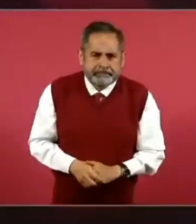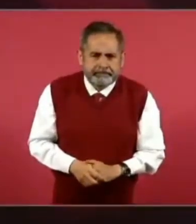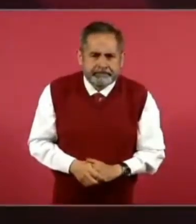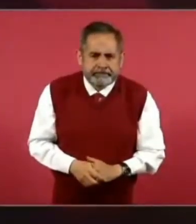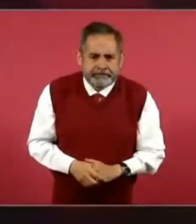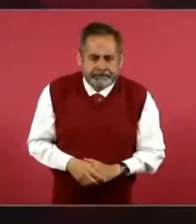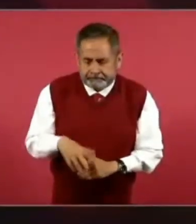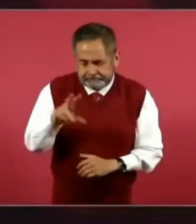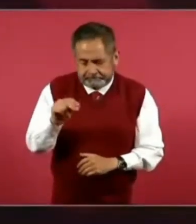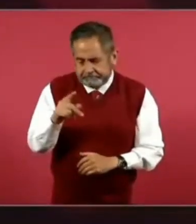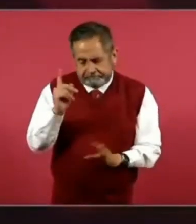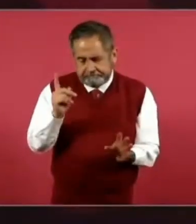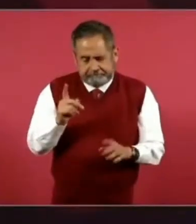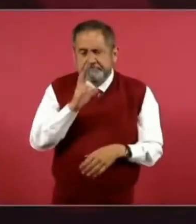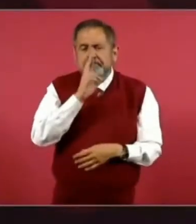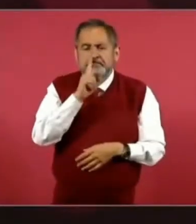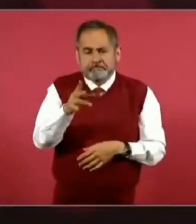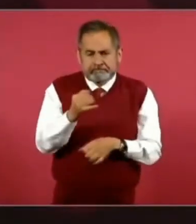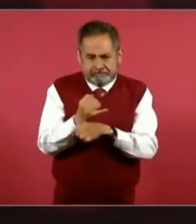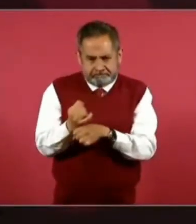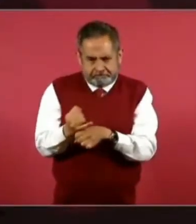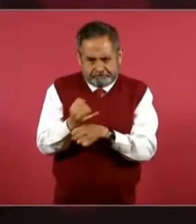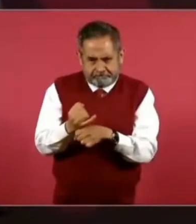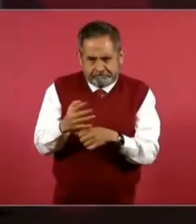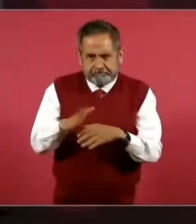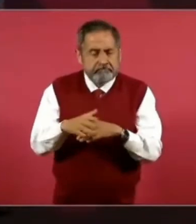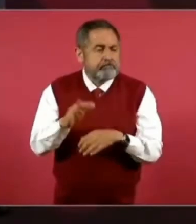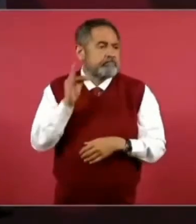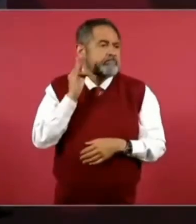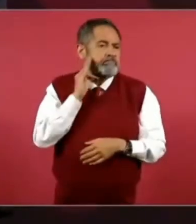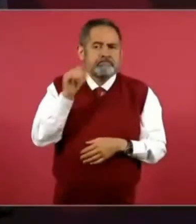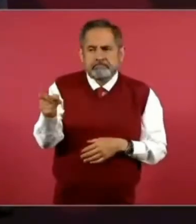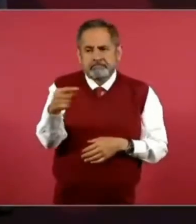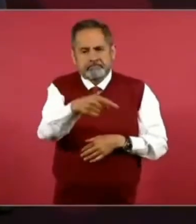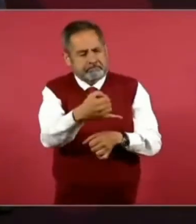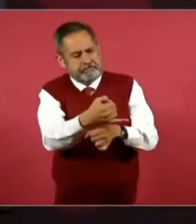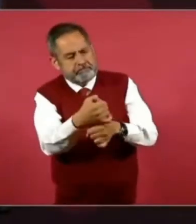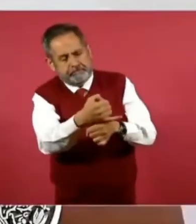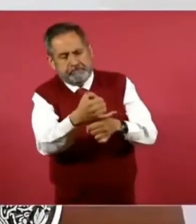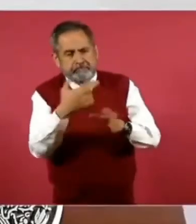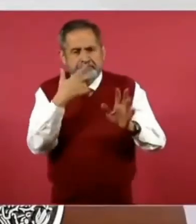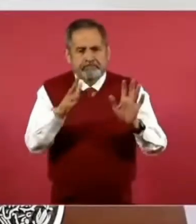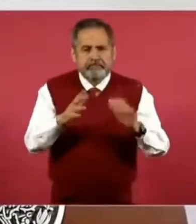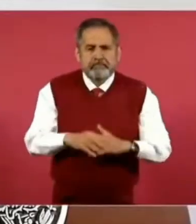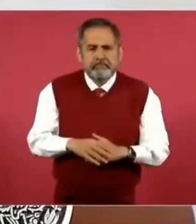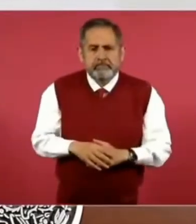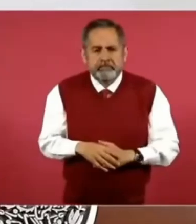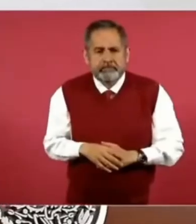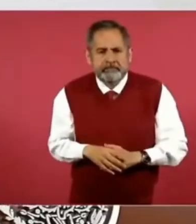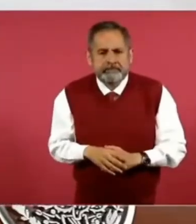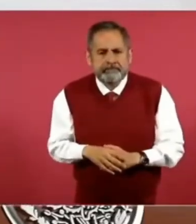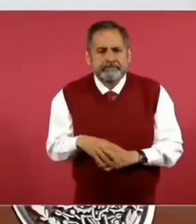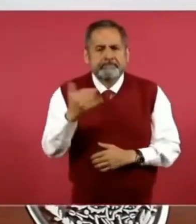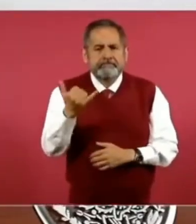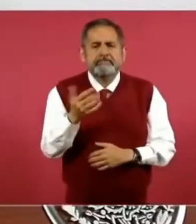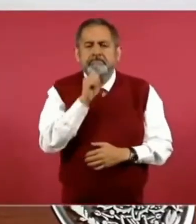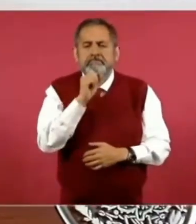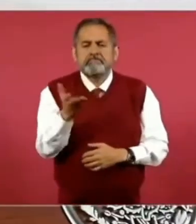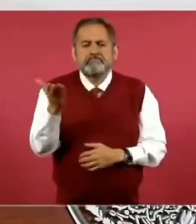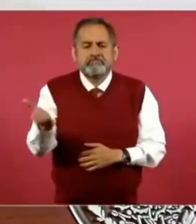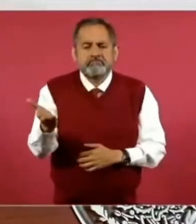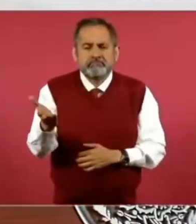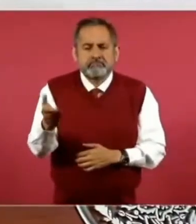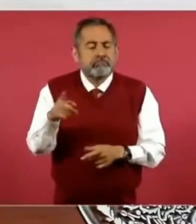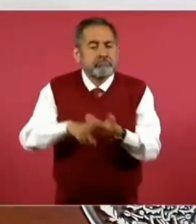No, pero es mejor que investigue la Fiscalía. Además, lo pidió